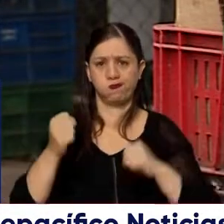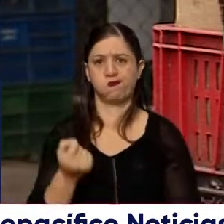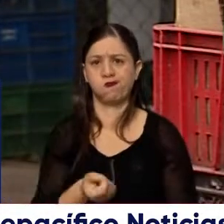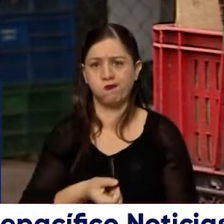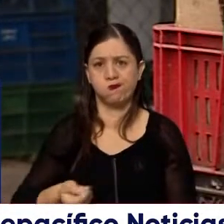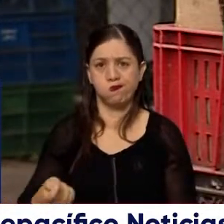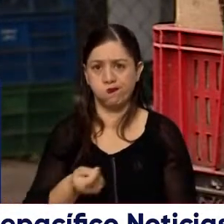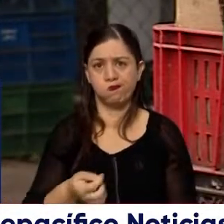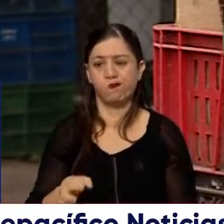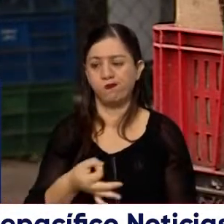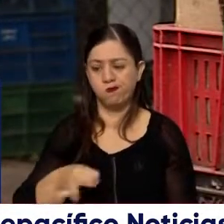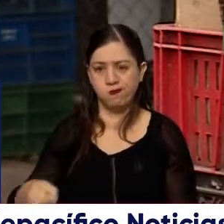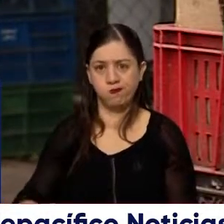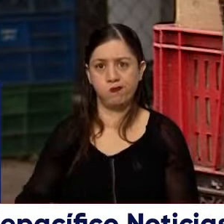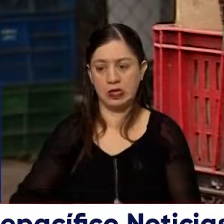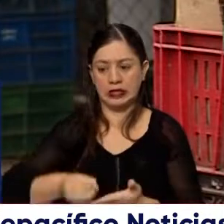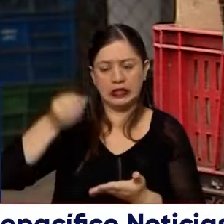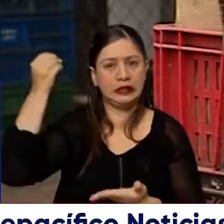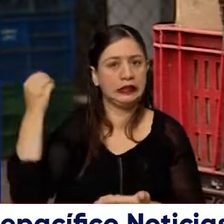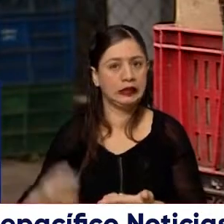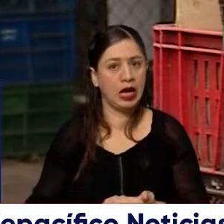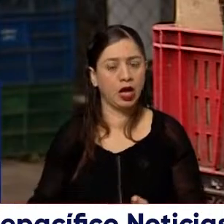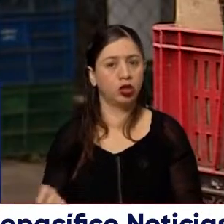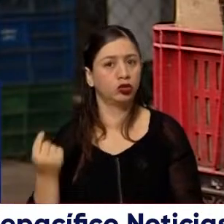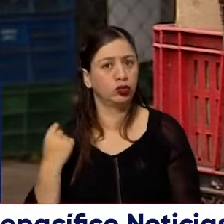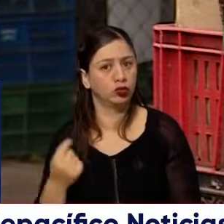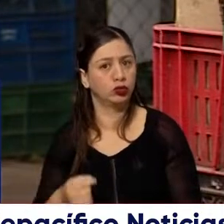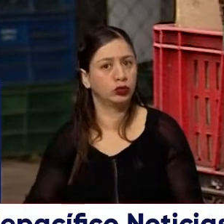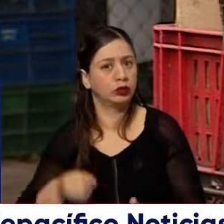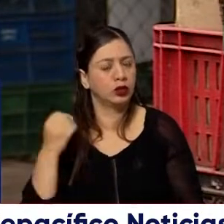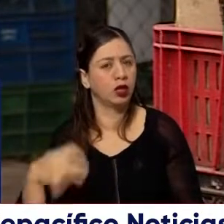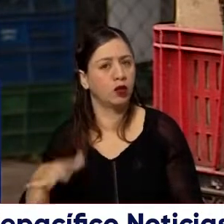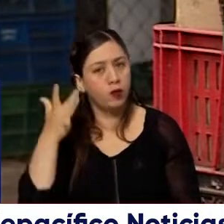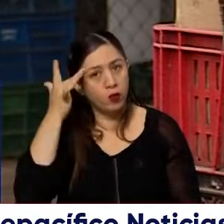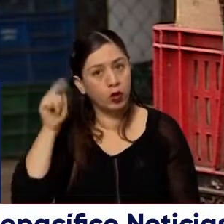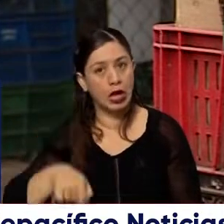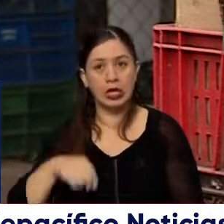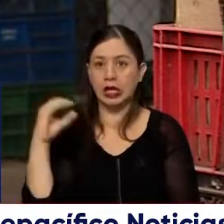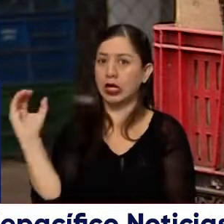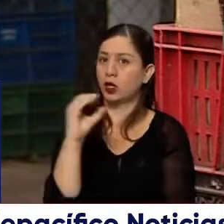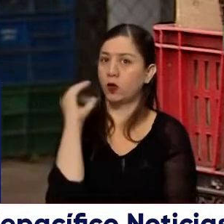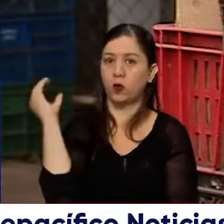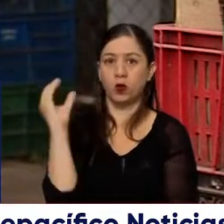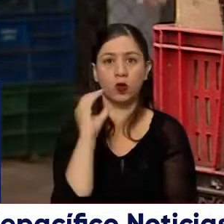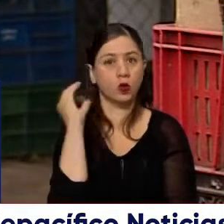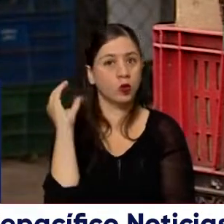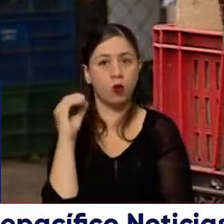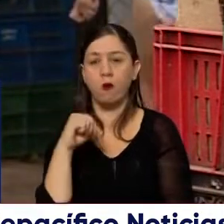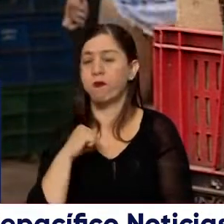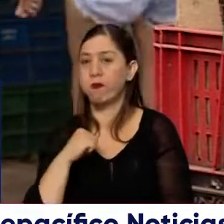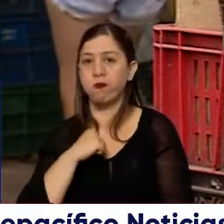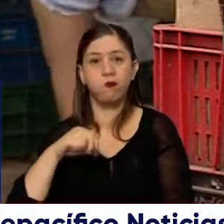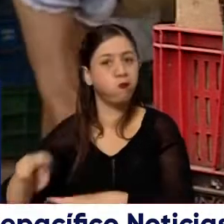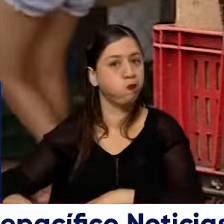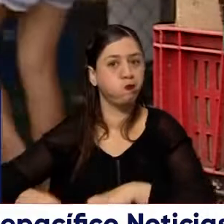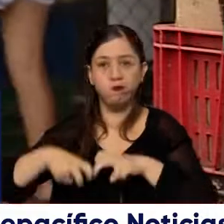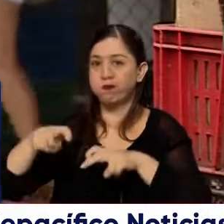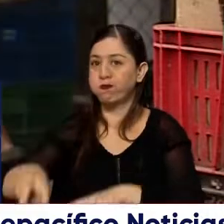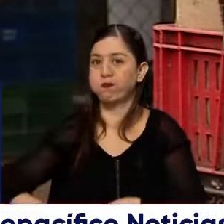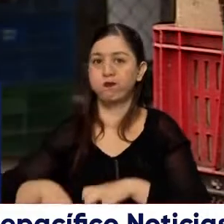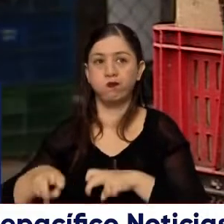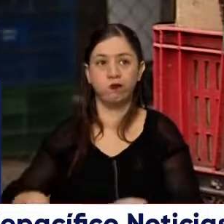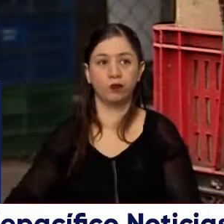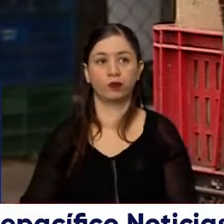granos que ha tenido durante estos últimos días, debido a que, por ejemplo, Colombia no es un país productor de estos alimentos